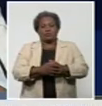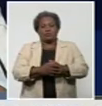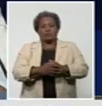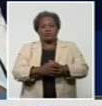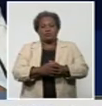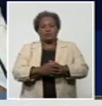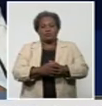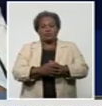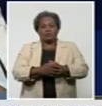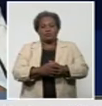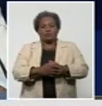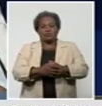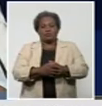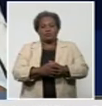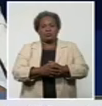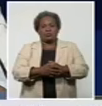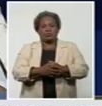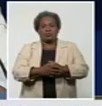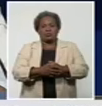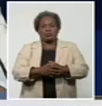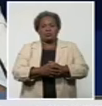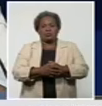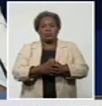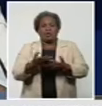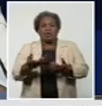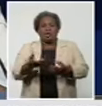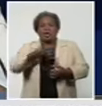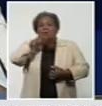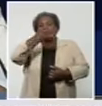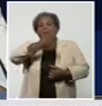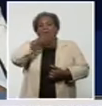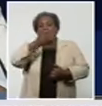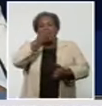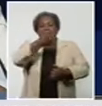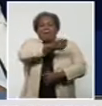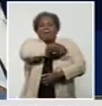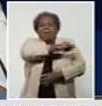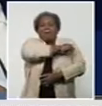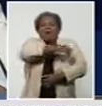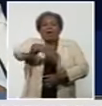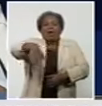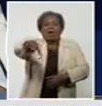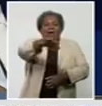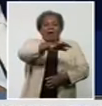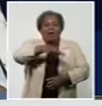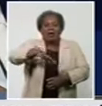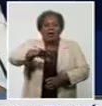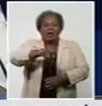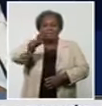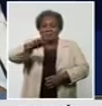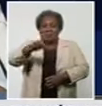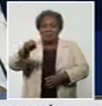ponemos al descubierto, no, le explicamos a nuestro pueblo y a las personas que nos